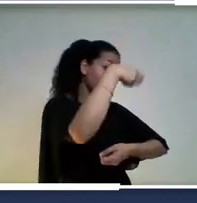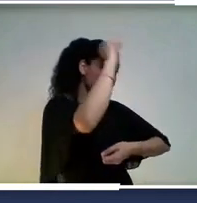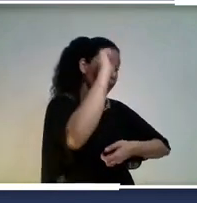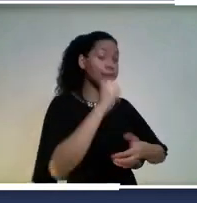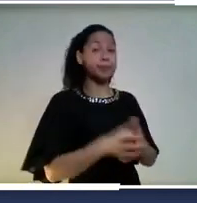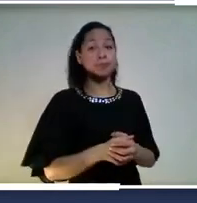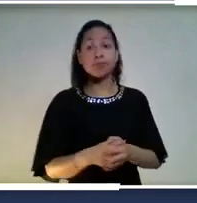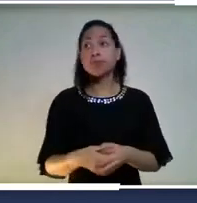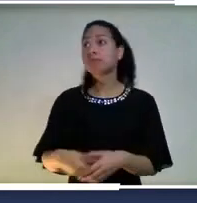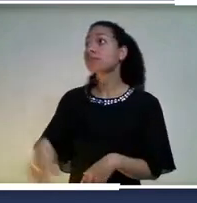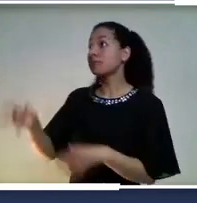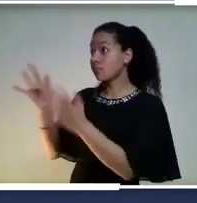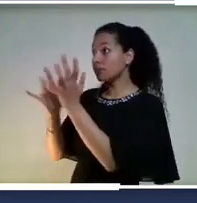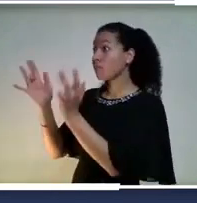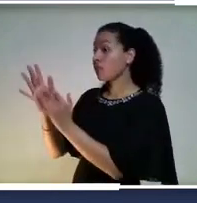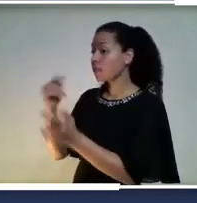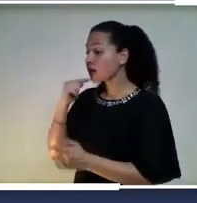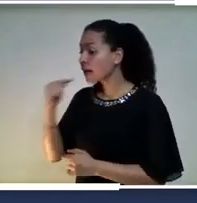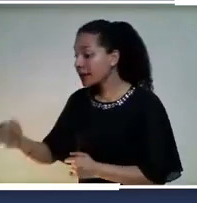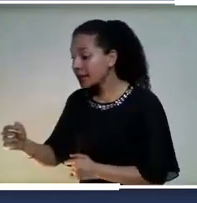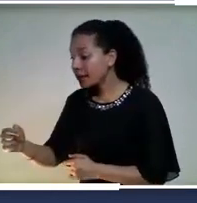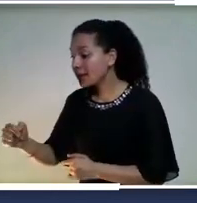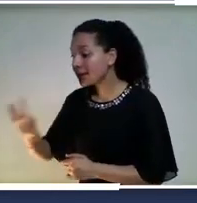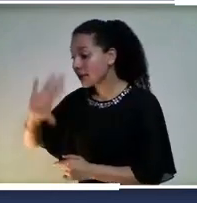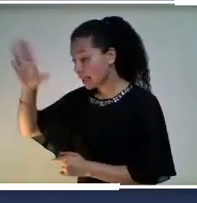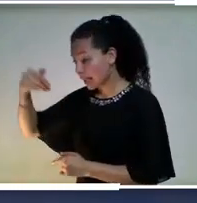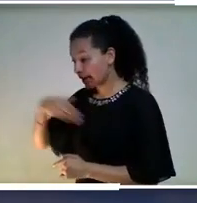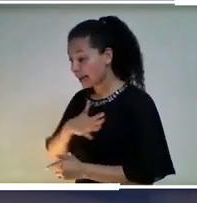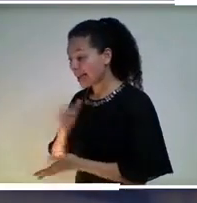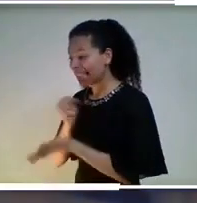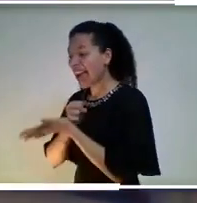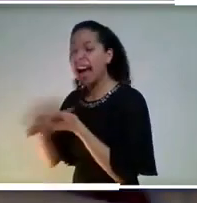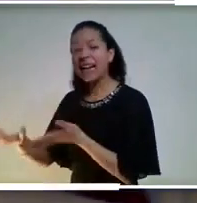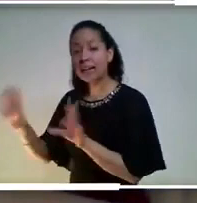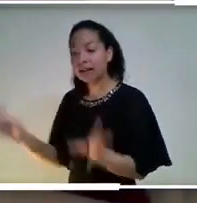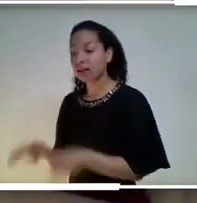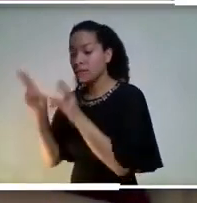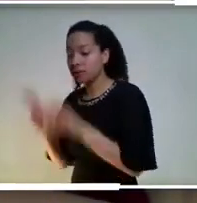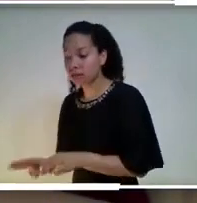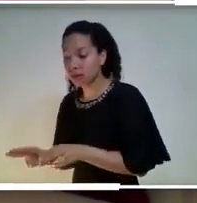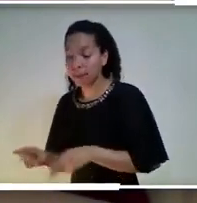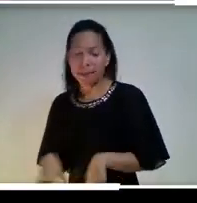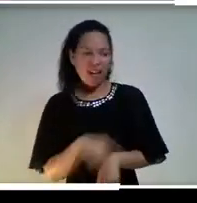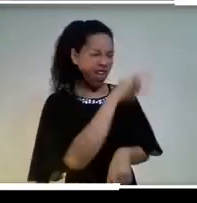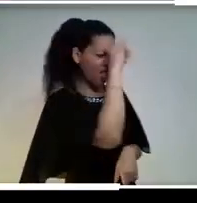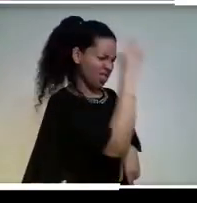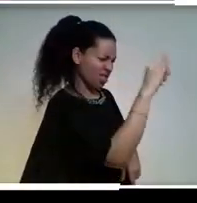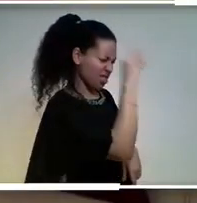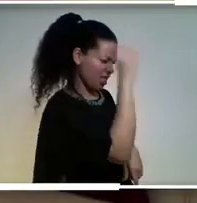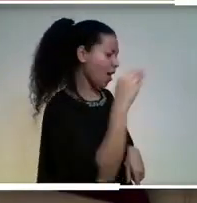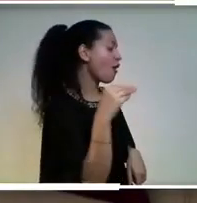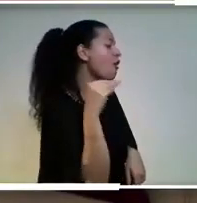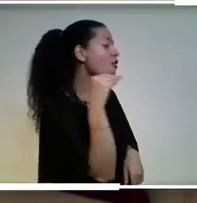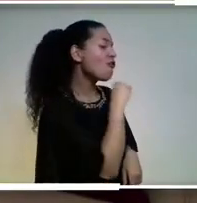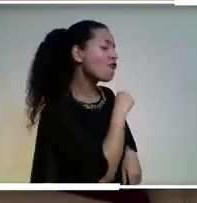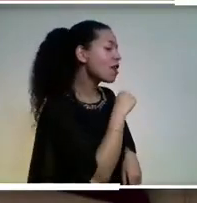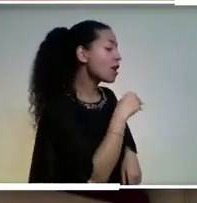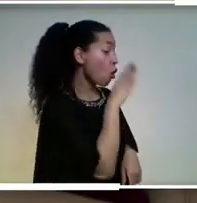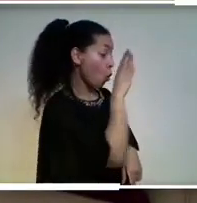y la tradición de enseña no tienes que hacer obras para salvarte y con esos ganas méritos